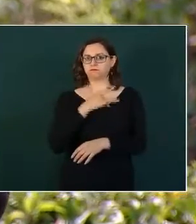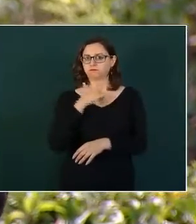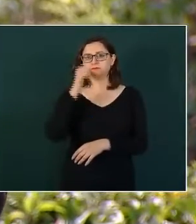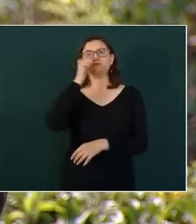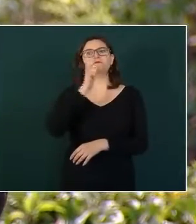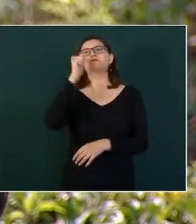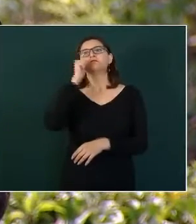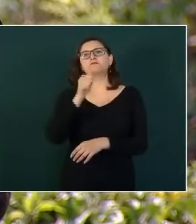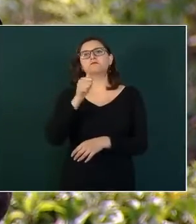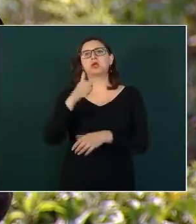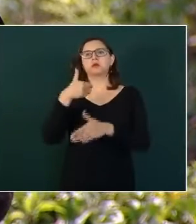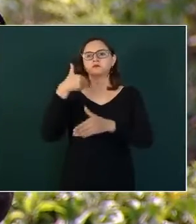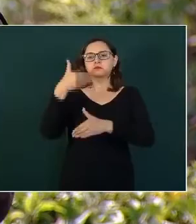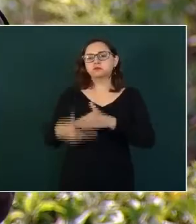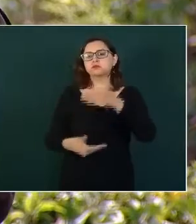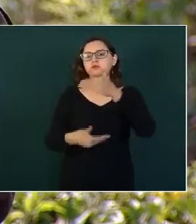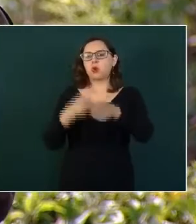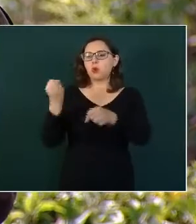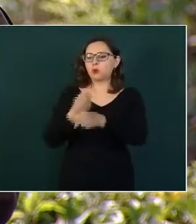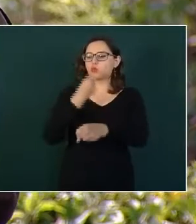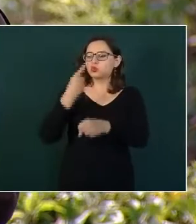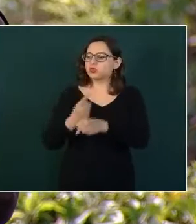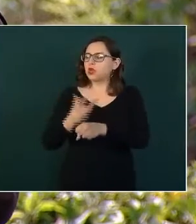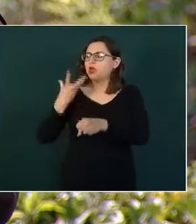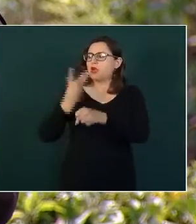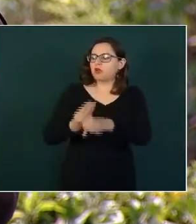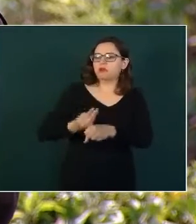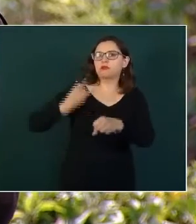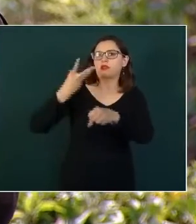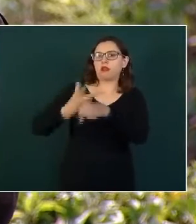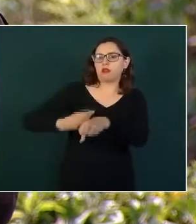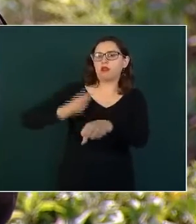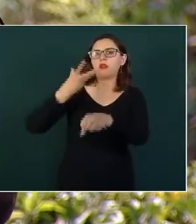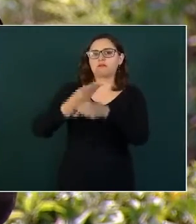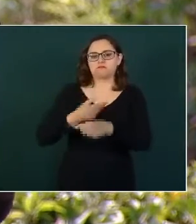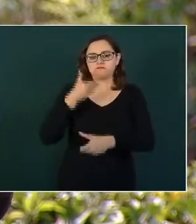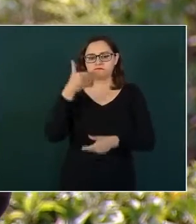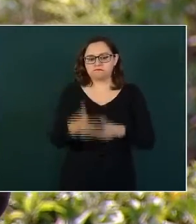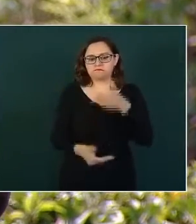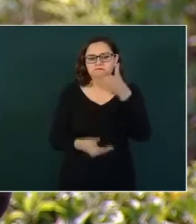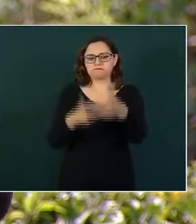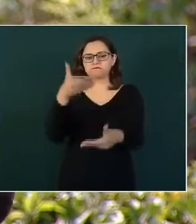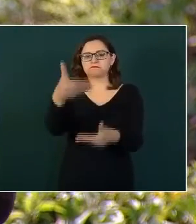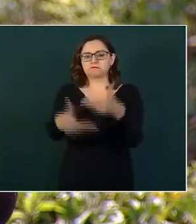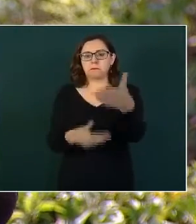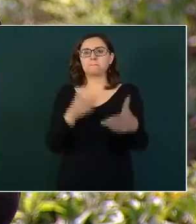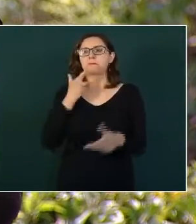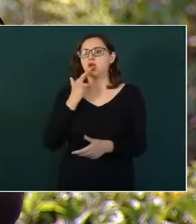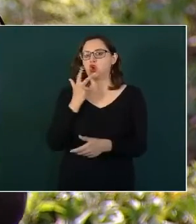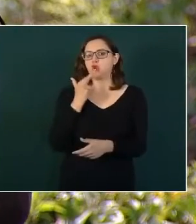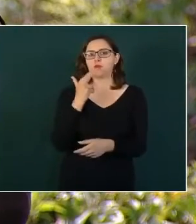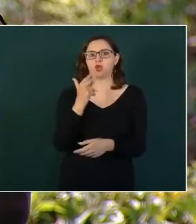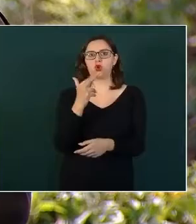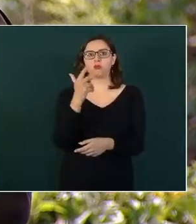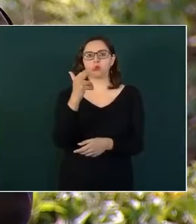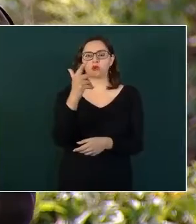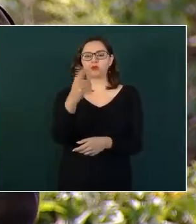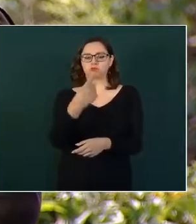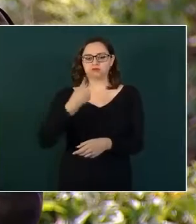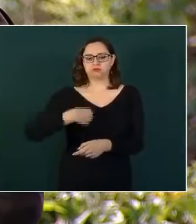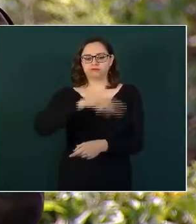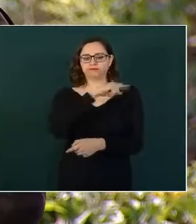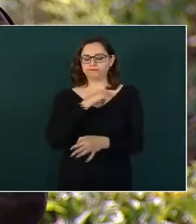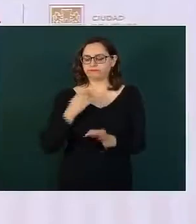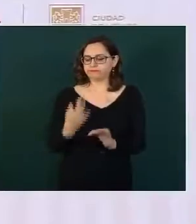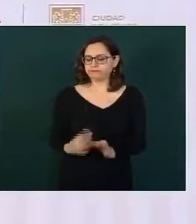oportunidad, con la firme voluntad de evolucionar para el cumplimiento cabal de nuestras misiones generales